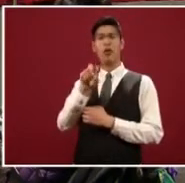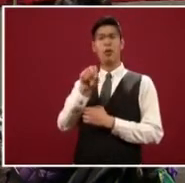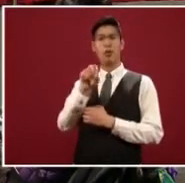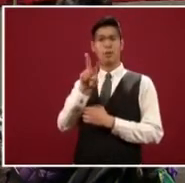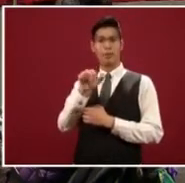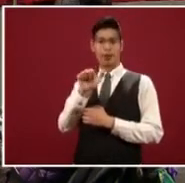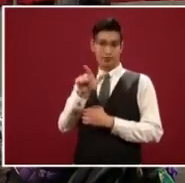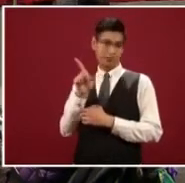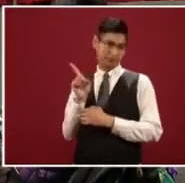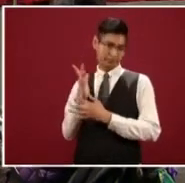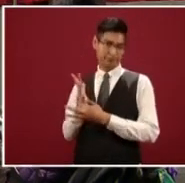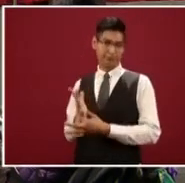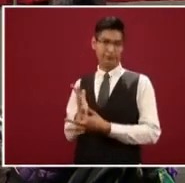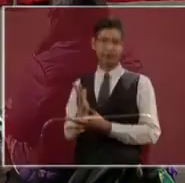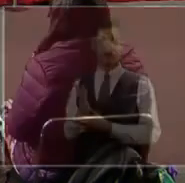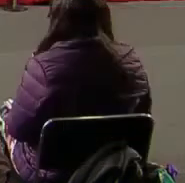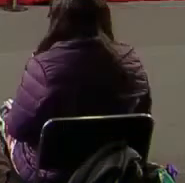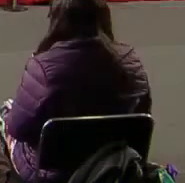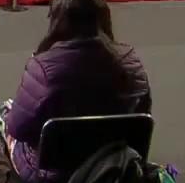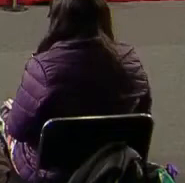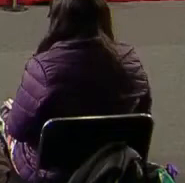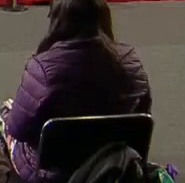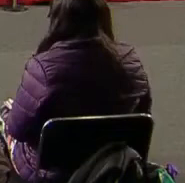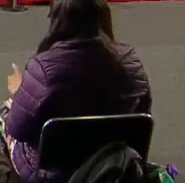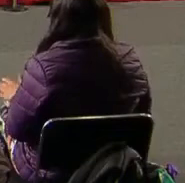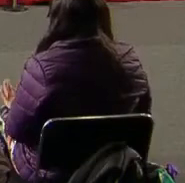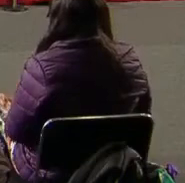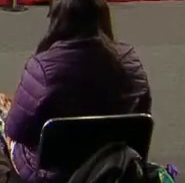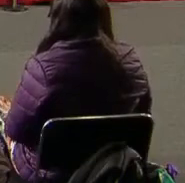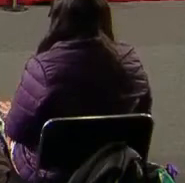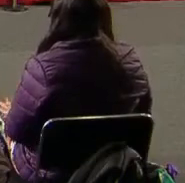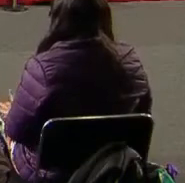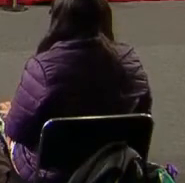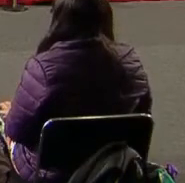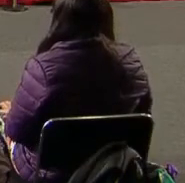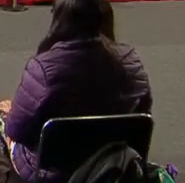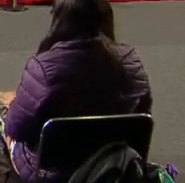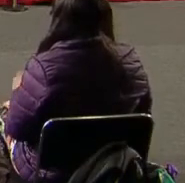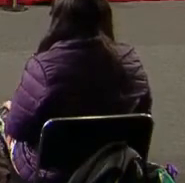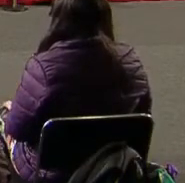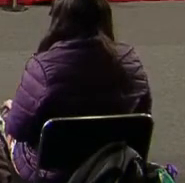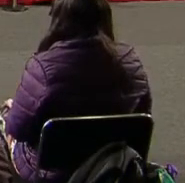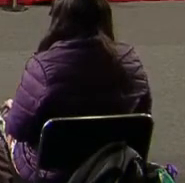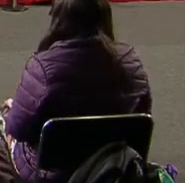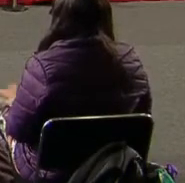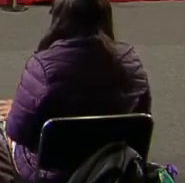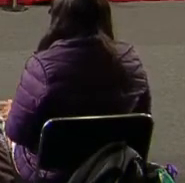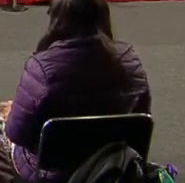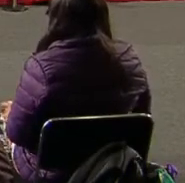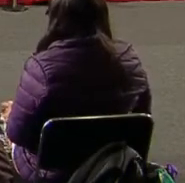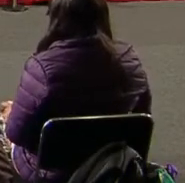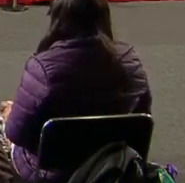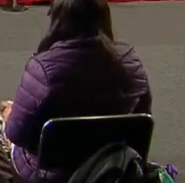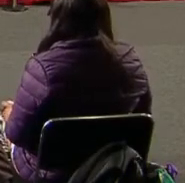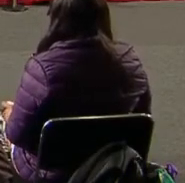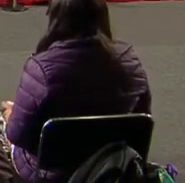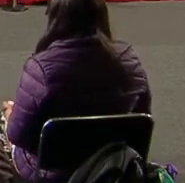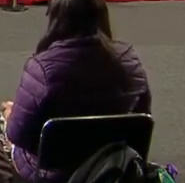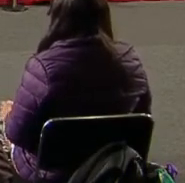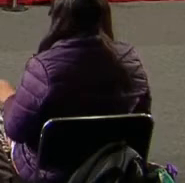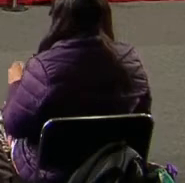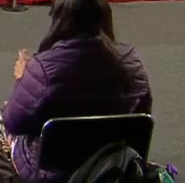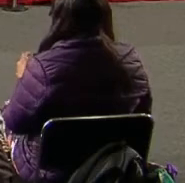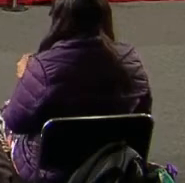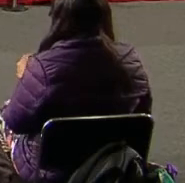señalamientos al respecto. Entonces eso debe quedar totalmente claro. ¿Por qué fue totalmente inconveniente que un documento inexacto se filtrara?